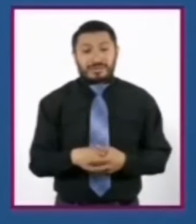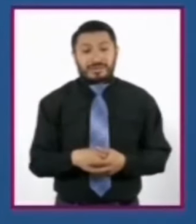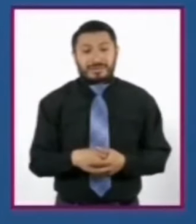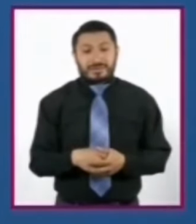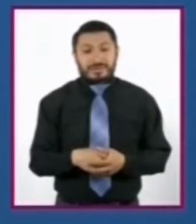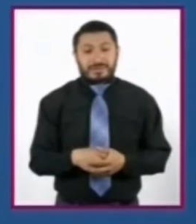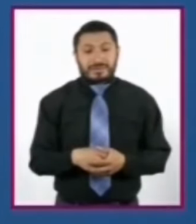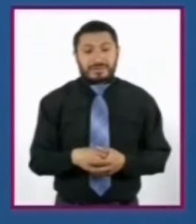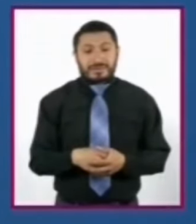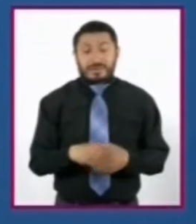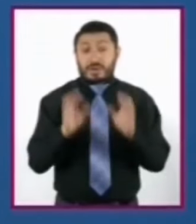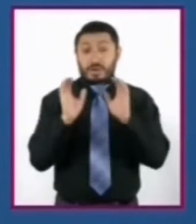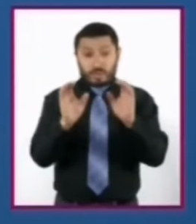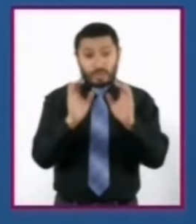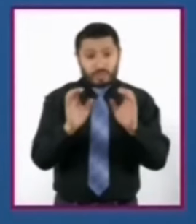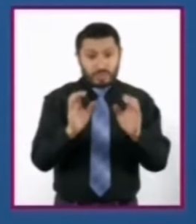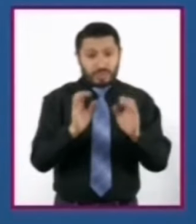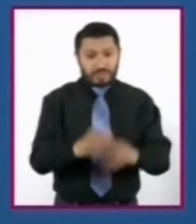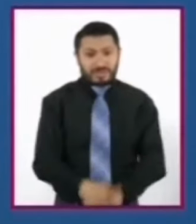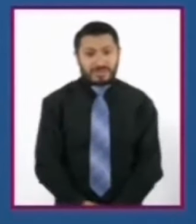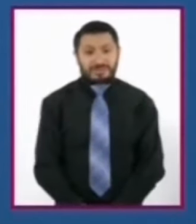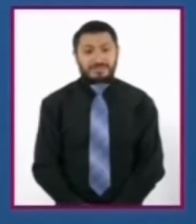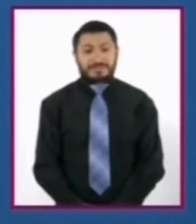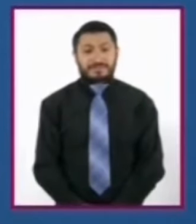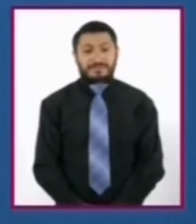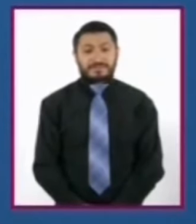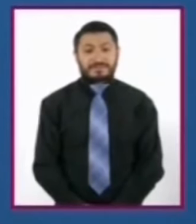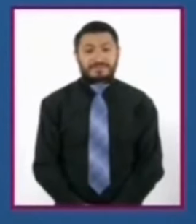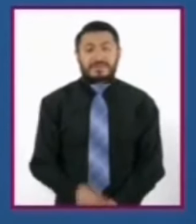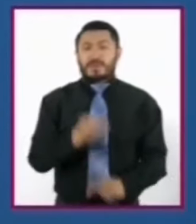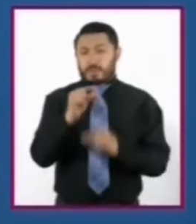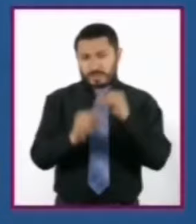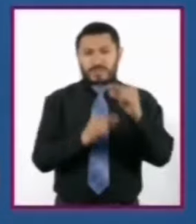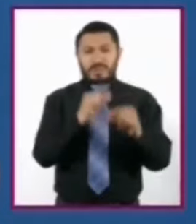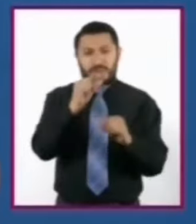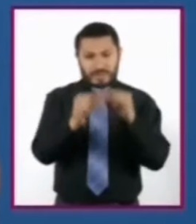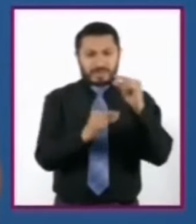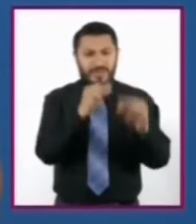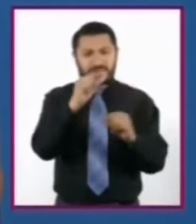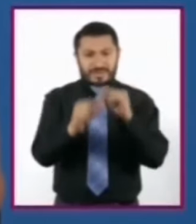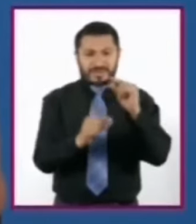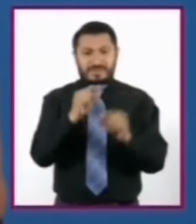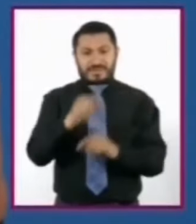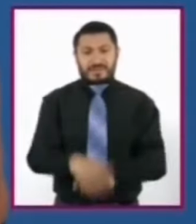uy. Ten cuidado, ten cuidado. Poco a poquito.